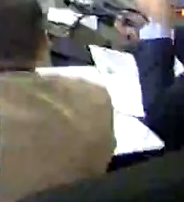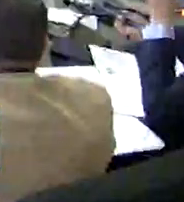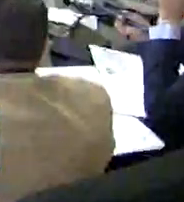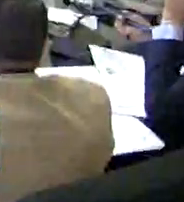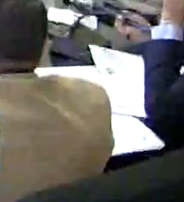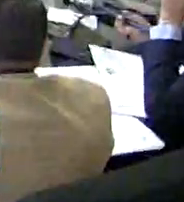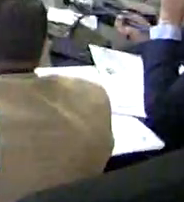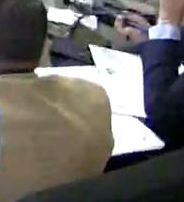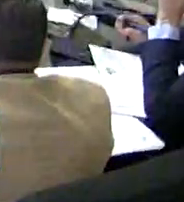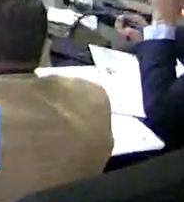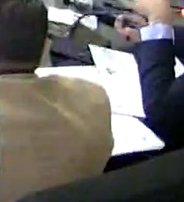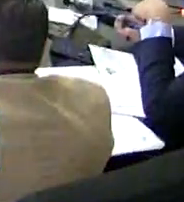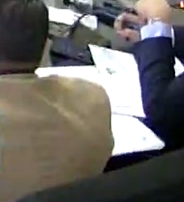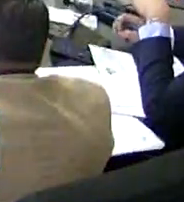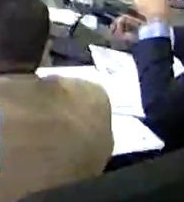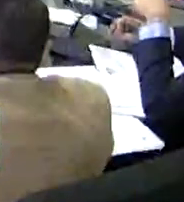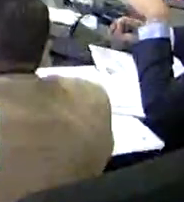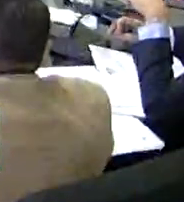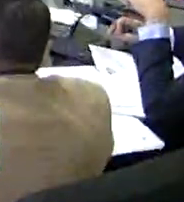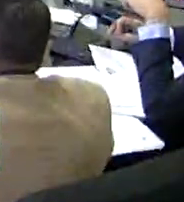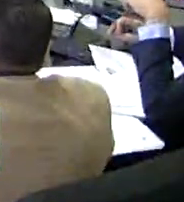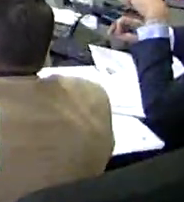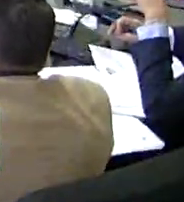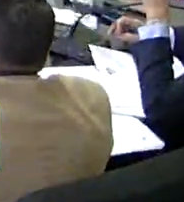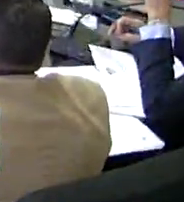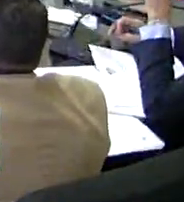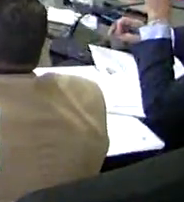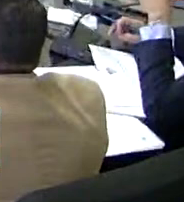Tiene la palabra la diputada Nadia de León.